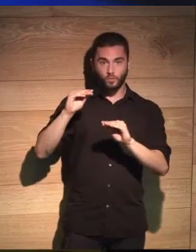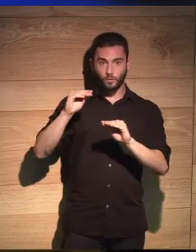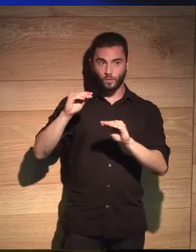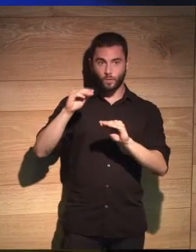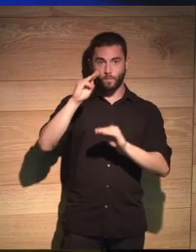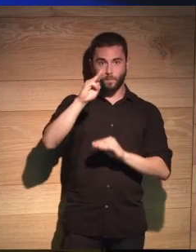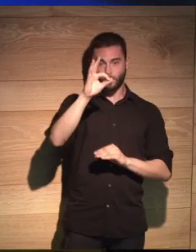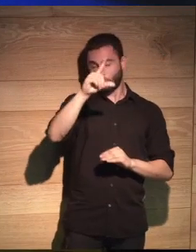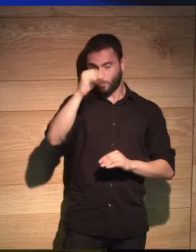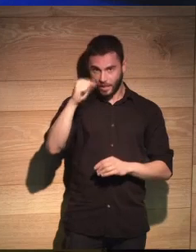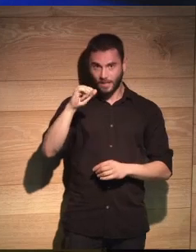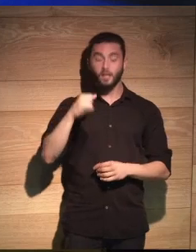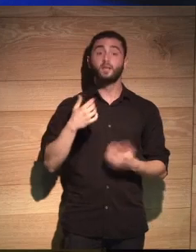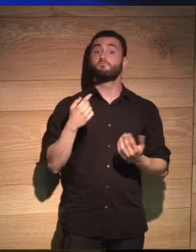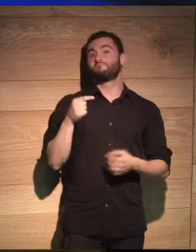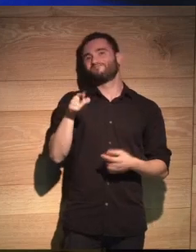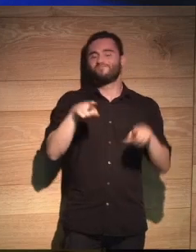Coulsar, era como una especie de